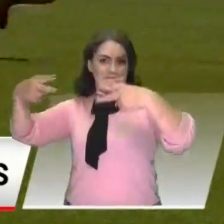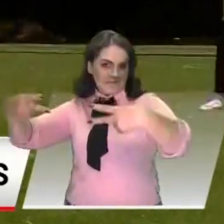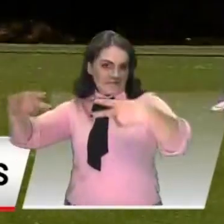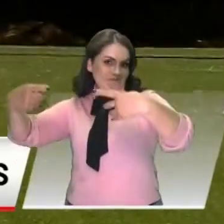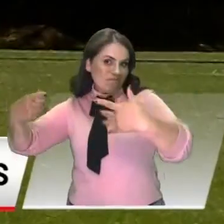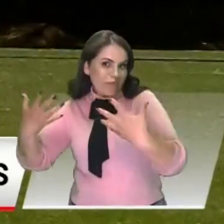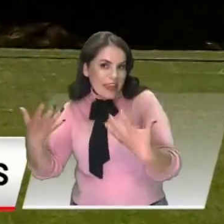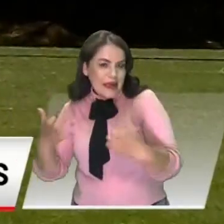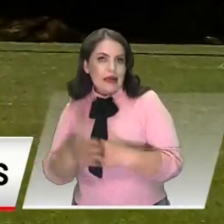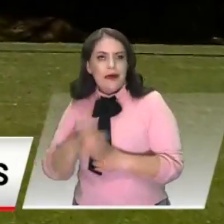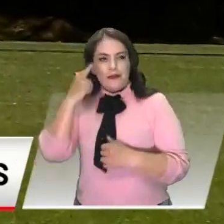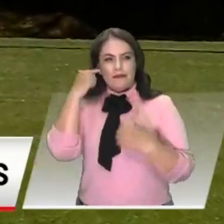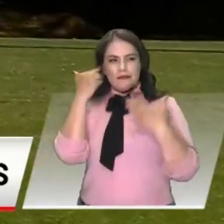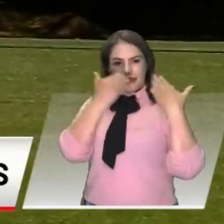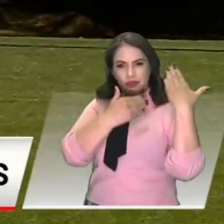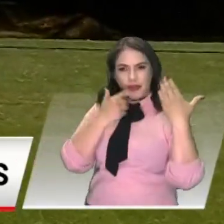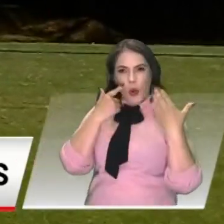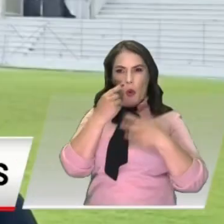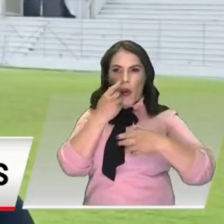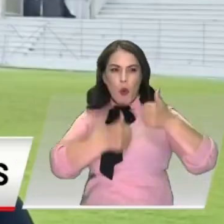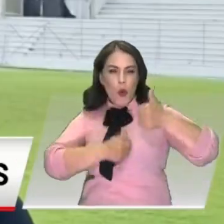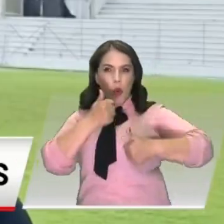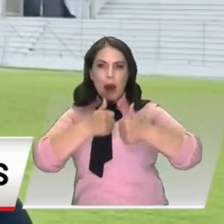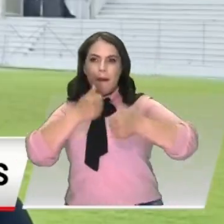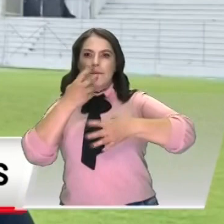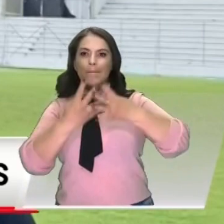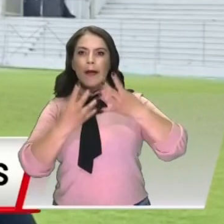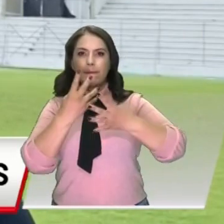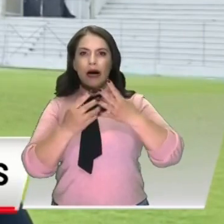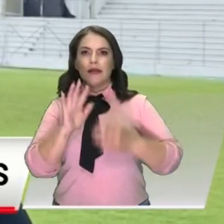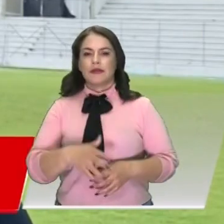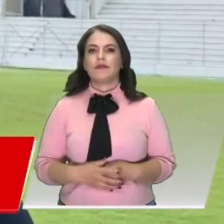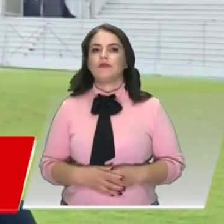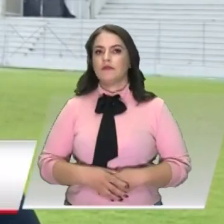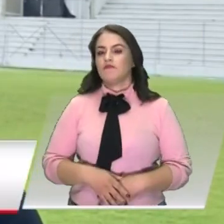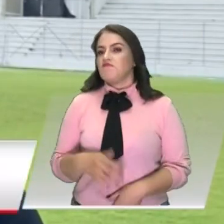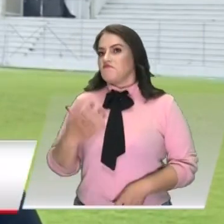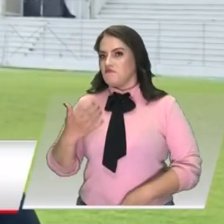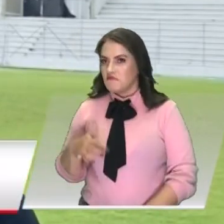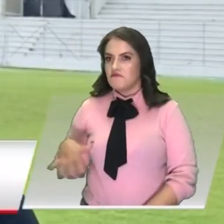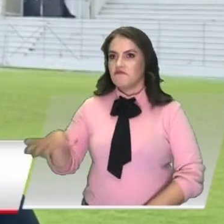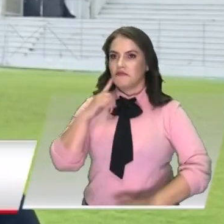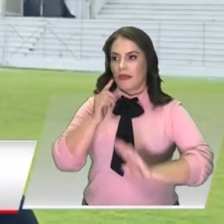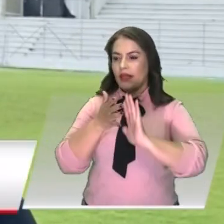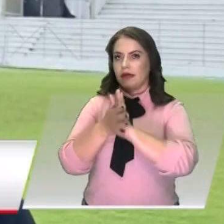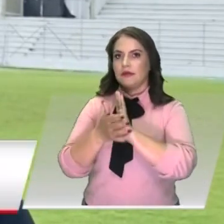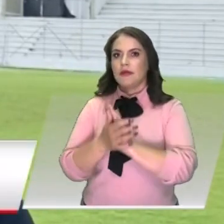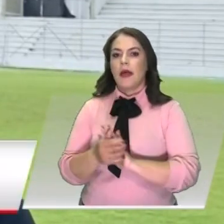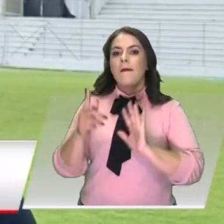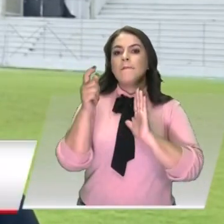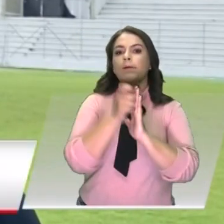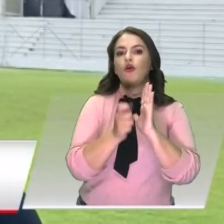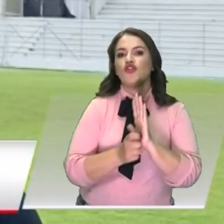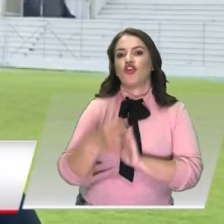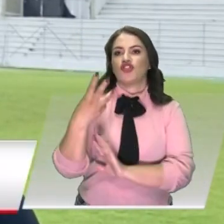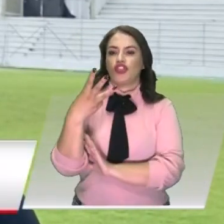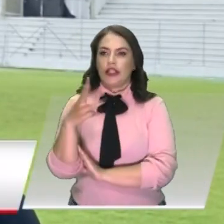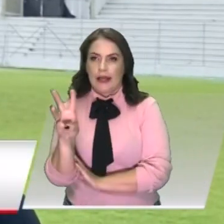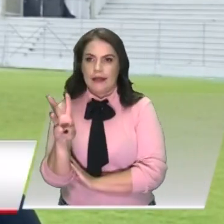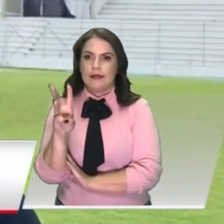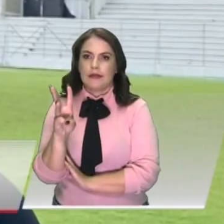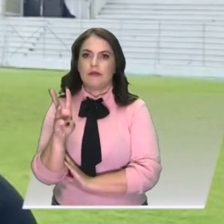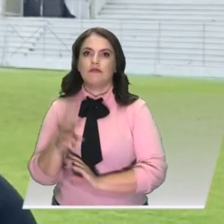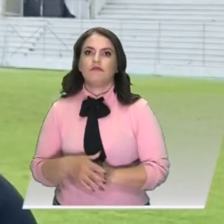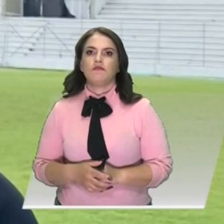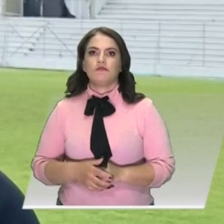hace un análisis matemático en las probabilidades te dicen que si haces 13 puntos tienes